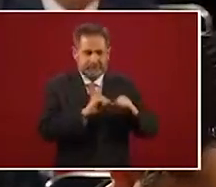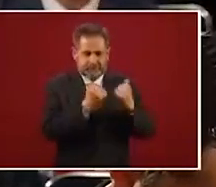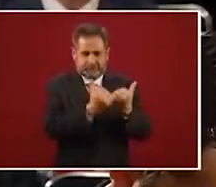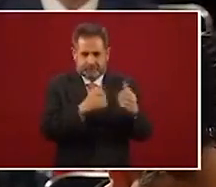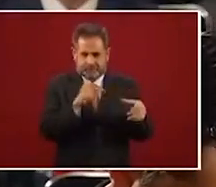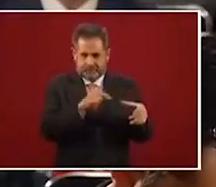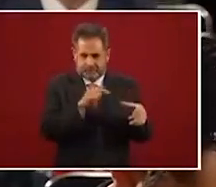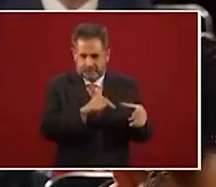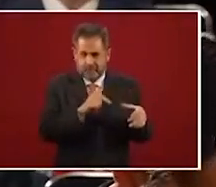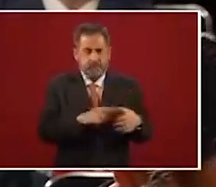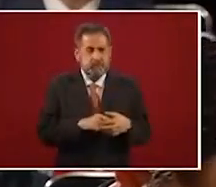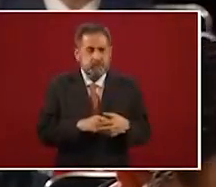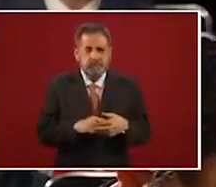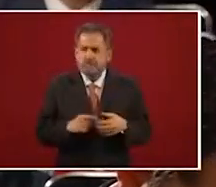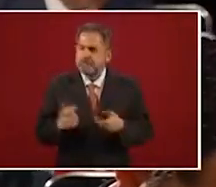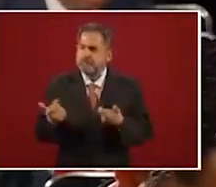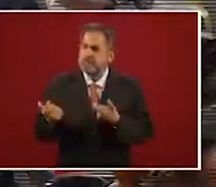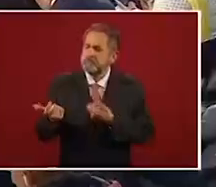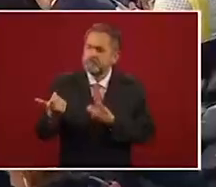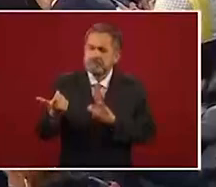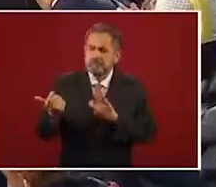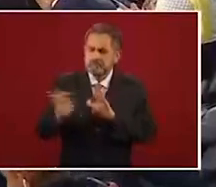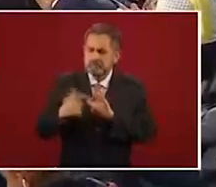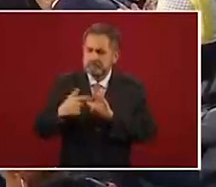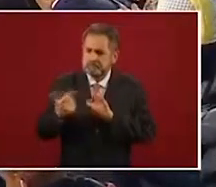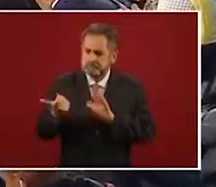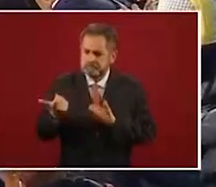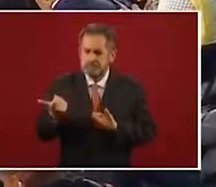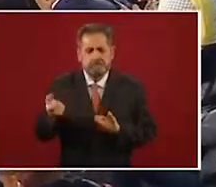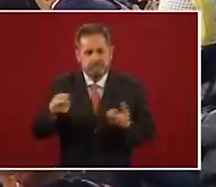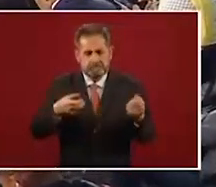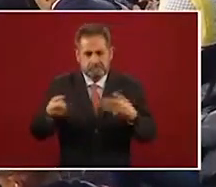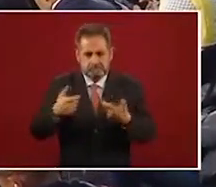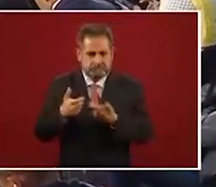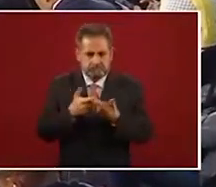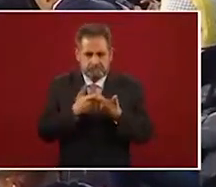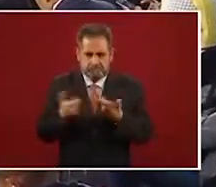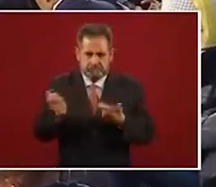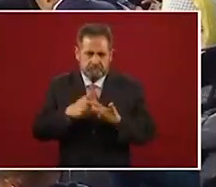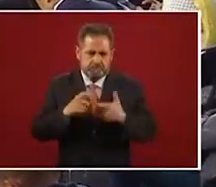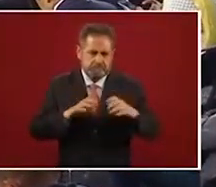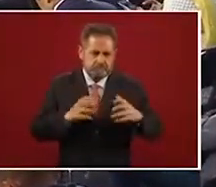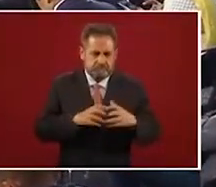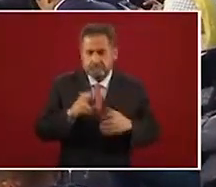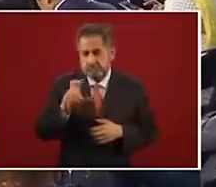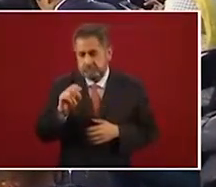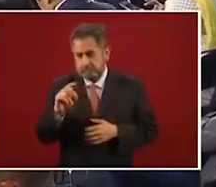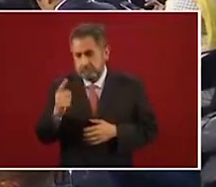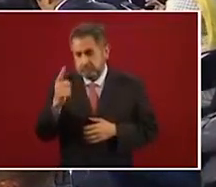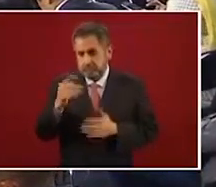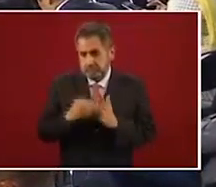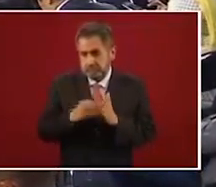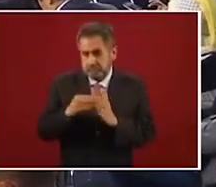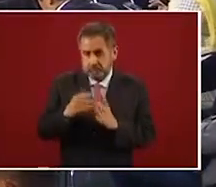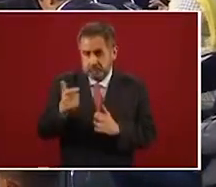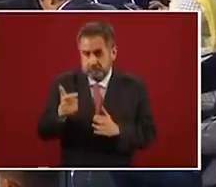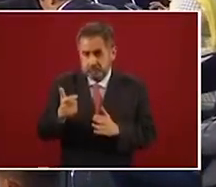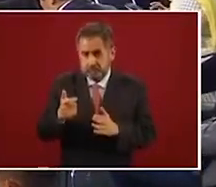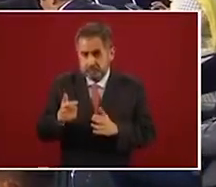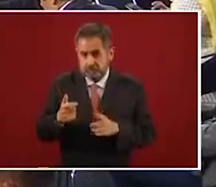integran un recurso aproximadamente un poco más de 31 millones de pesos. ¿Eso